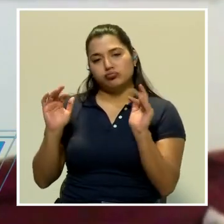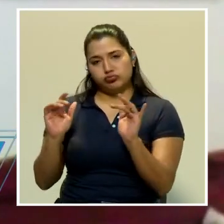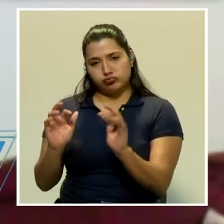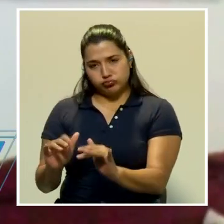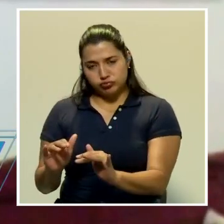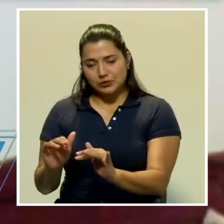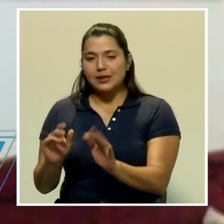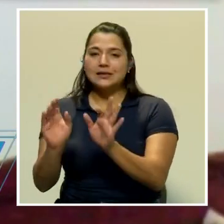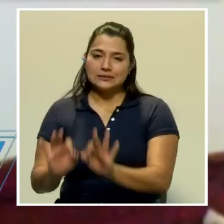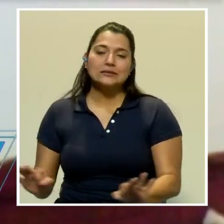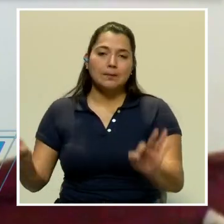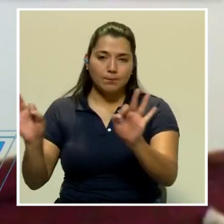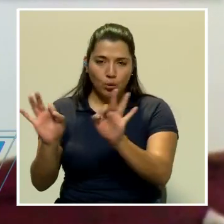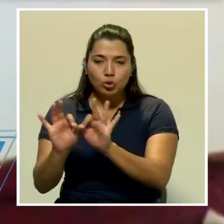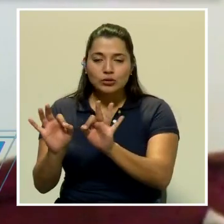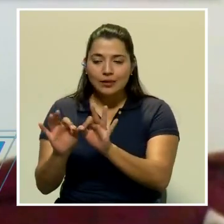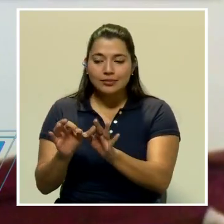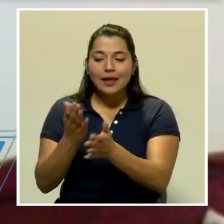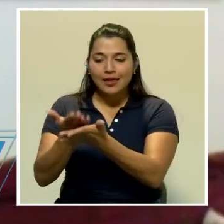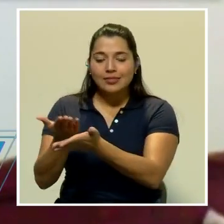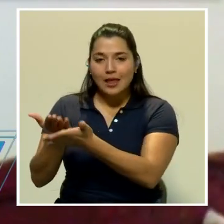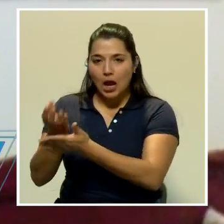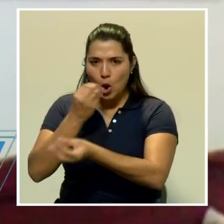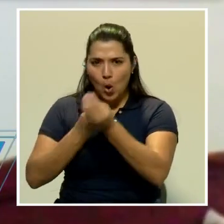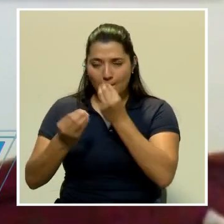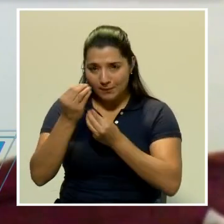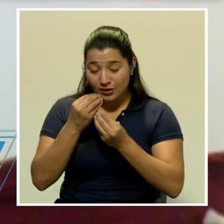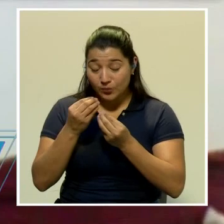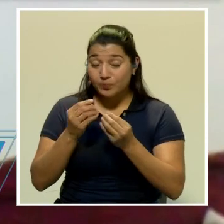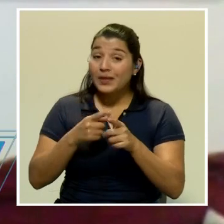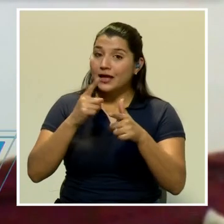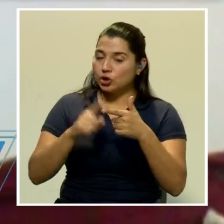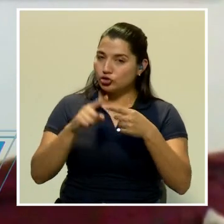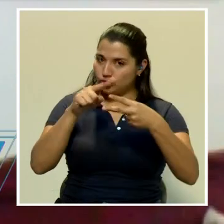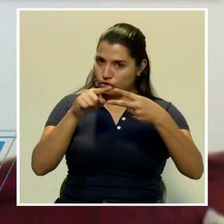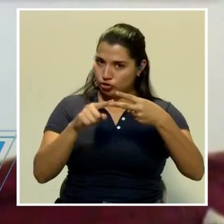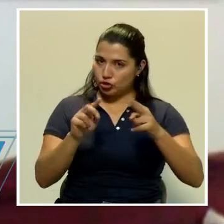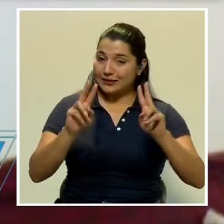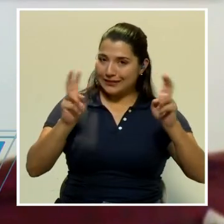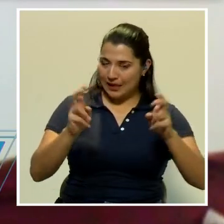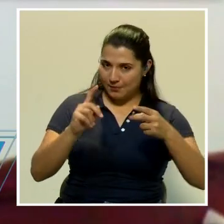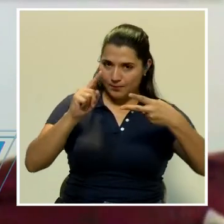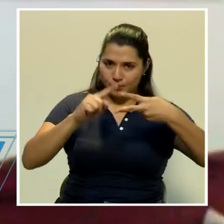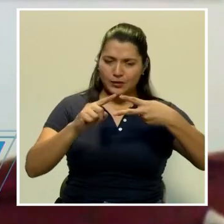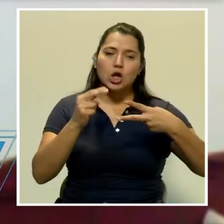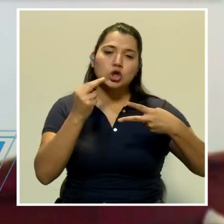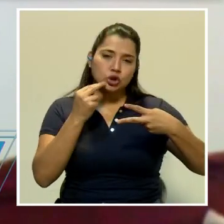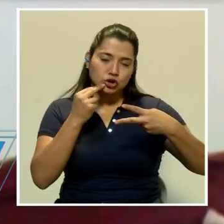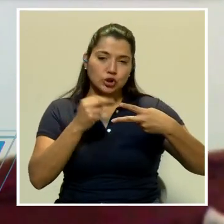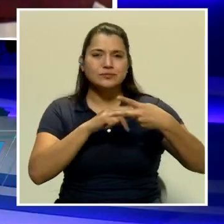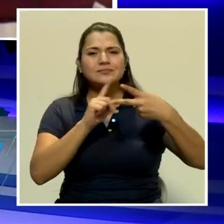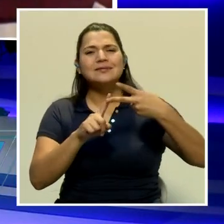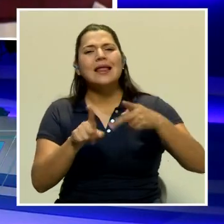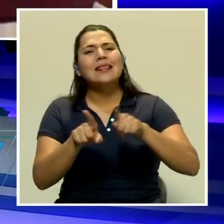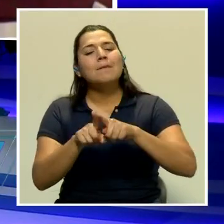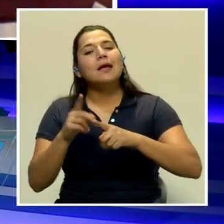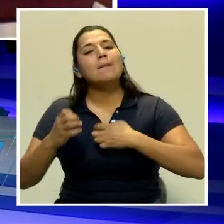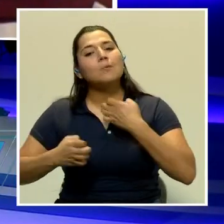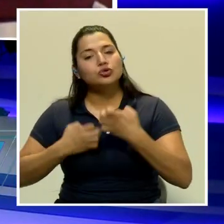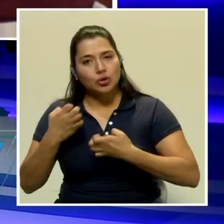importante la alimentación de los estudiantes. Y esto pasa por 2 temas, don Ernesto, no solo el tema nutricional, sino también el tema